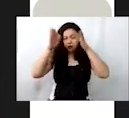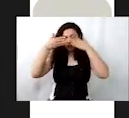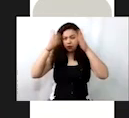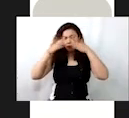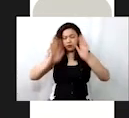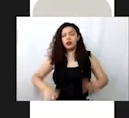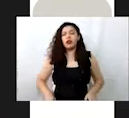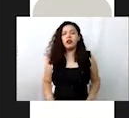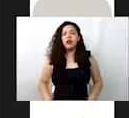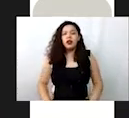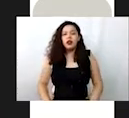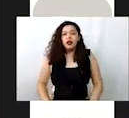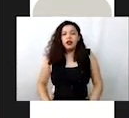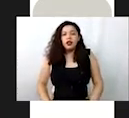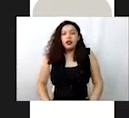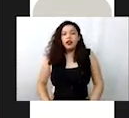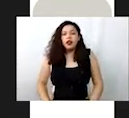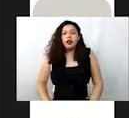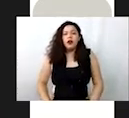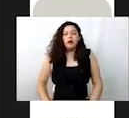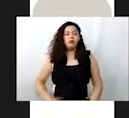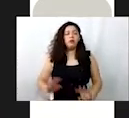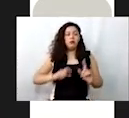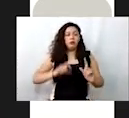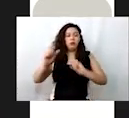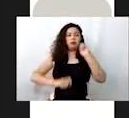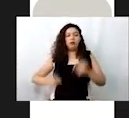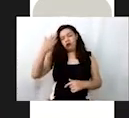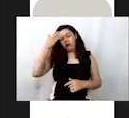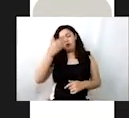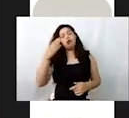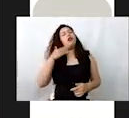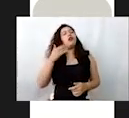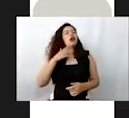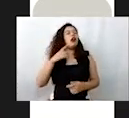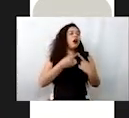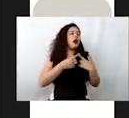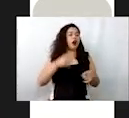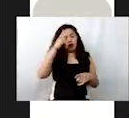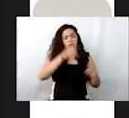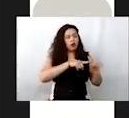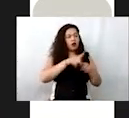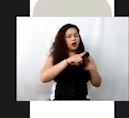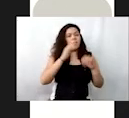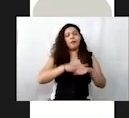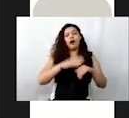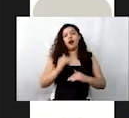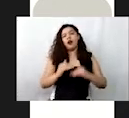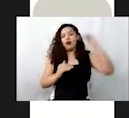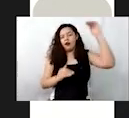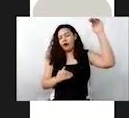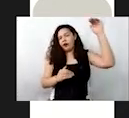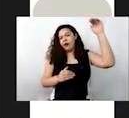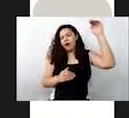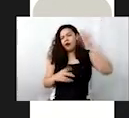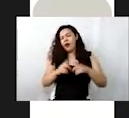Y pues poco a poco se han hecho populares. La diferencia con sus hermanitos mayores, que eran los Objetivos de Desarrollo